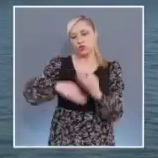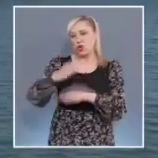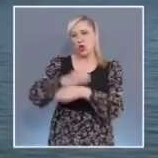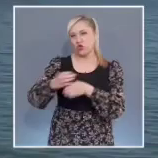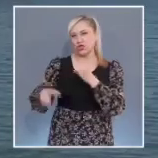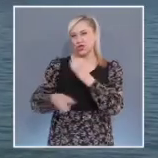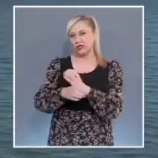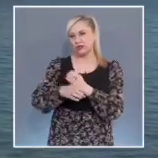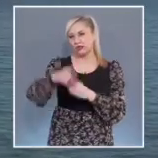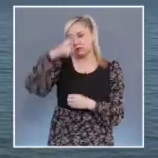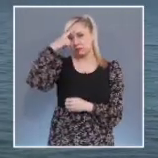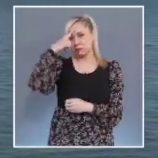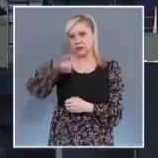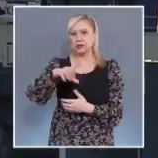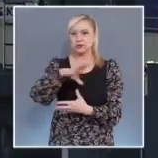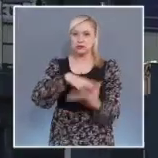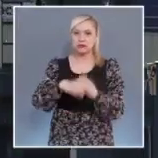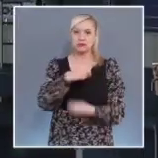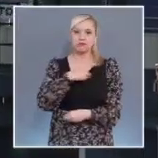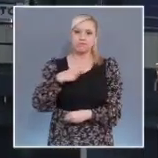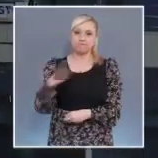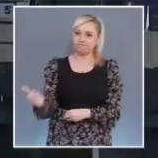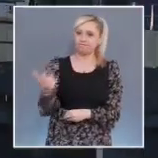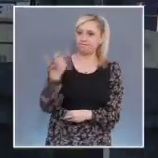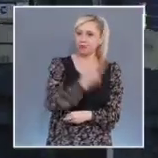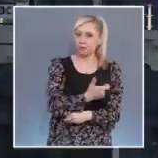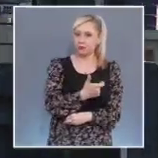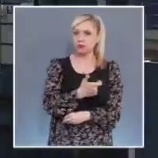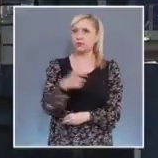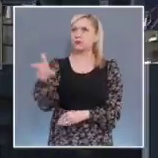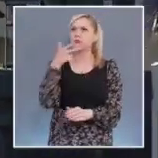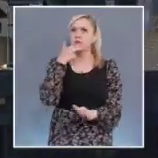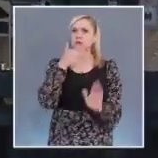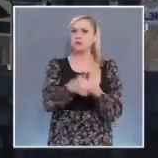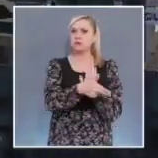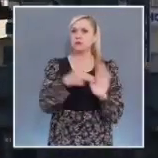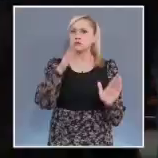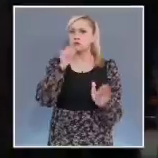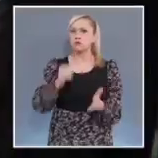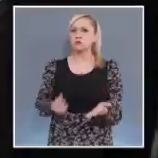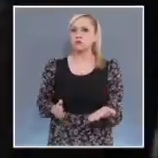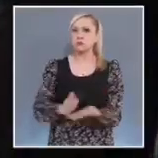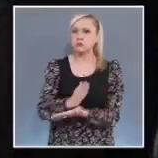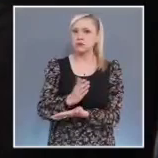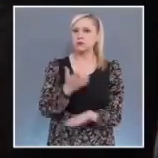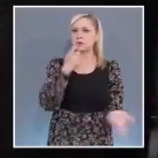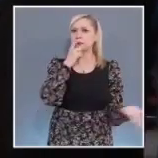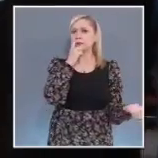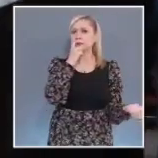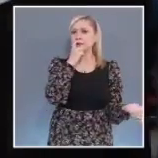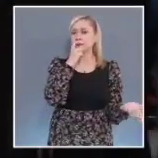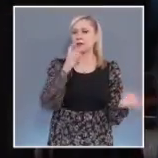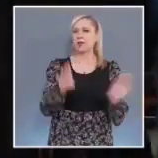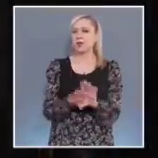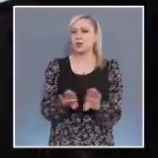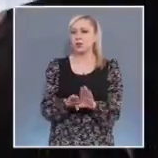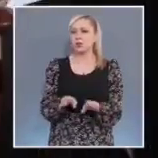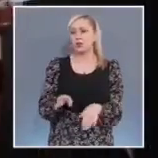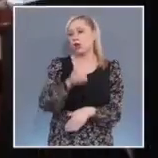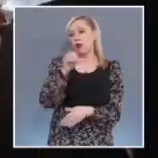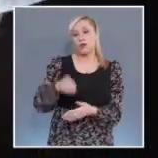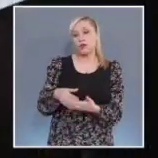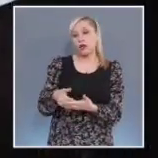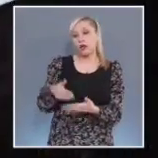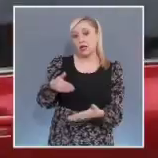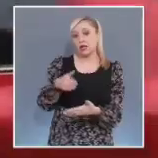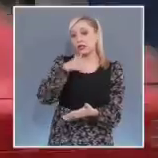Sala explica que el embargo es una medida aparejada a los títulos ejecutivos que requieren del emplazamiento previo de la parte